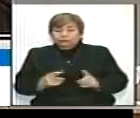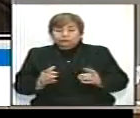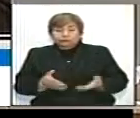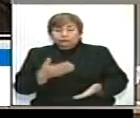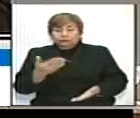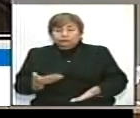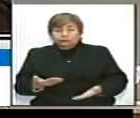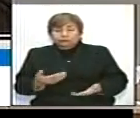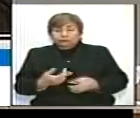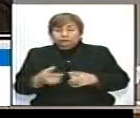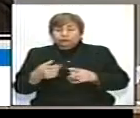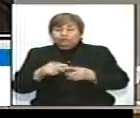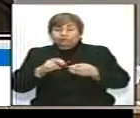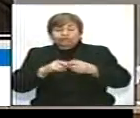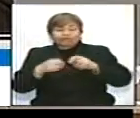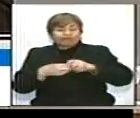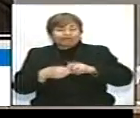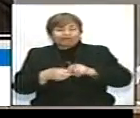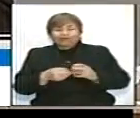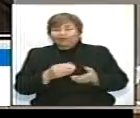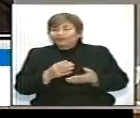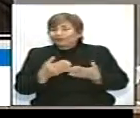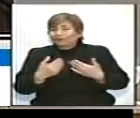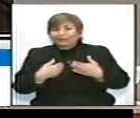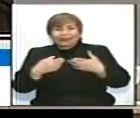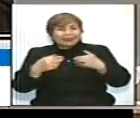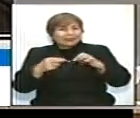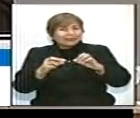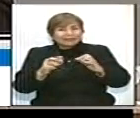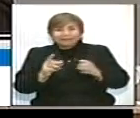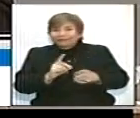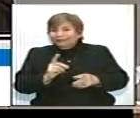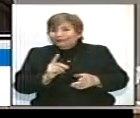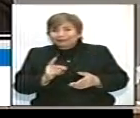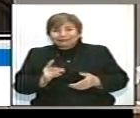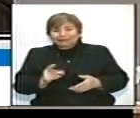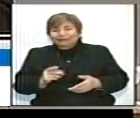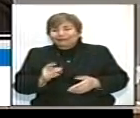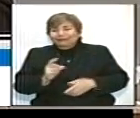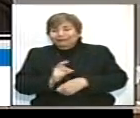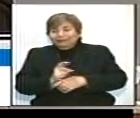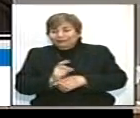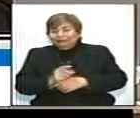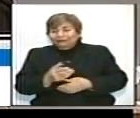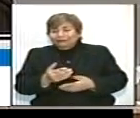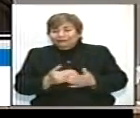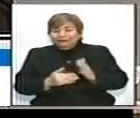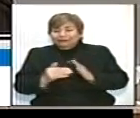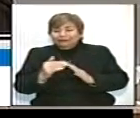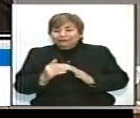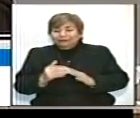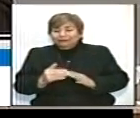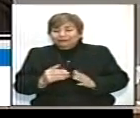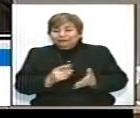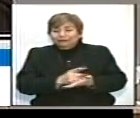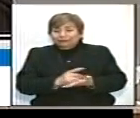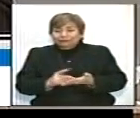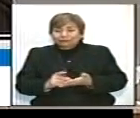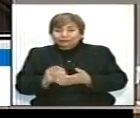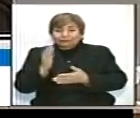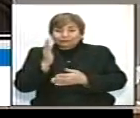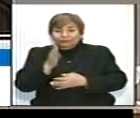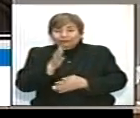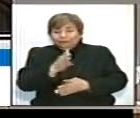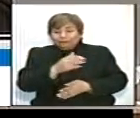existen diversos problemas que no están permitiendo cumplir con los exigentes estándares. En las semanas de